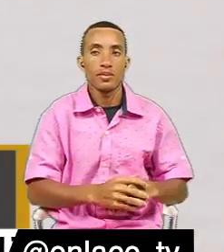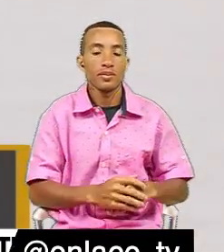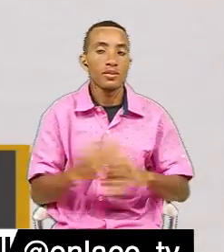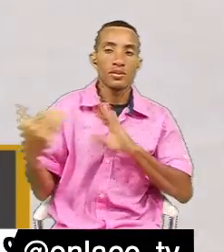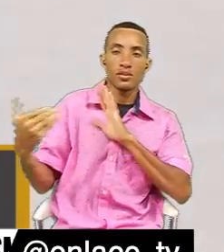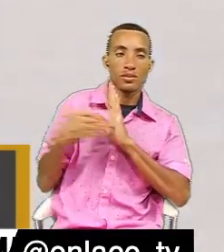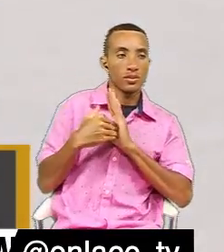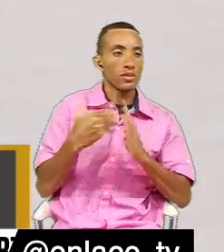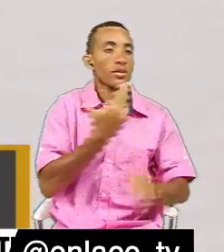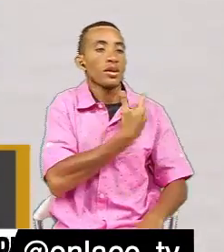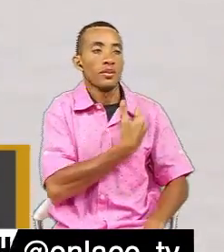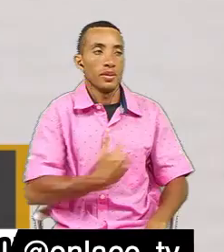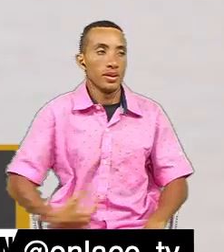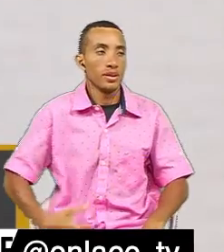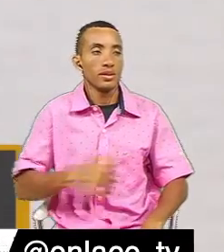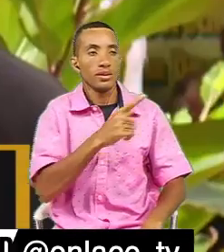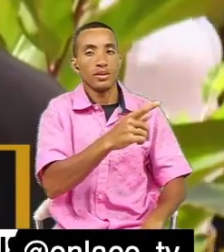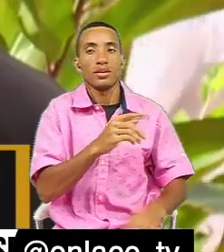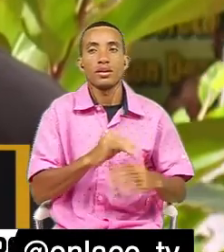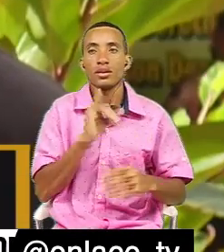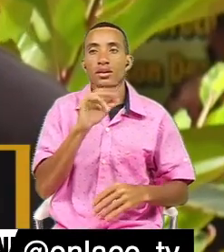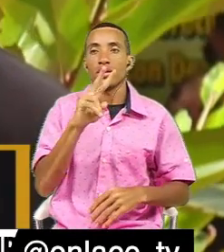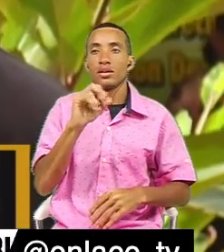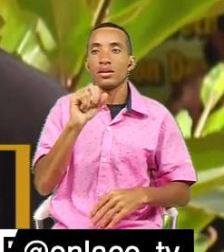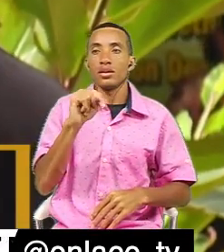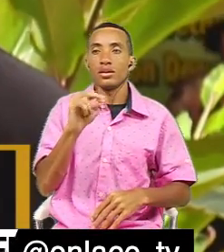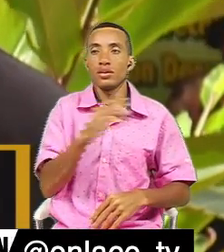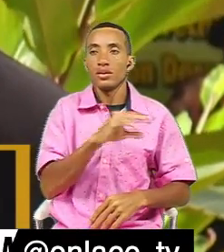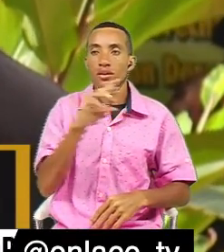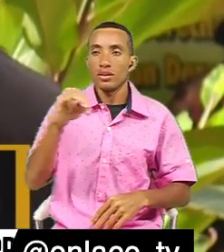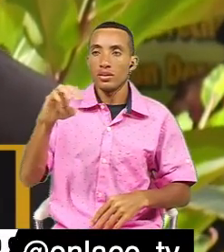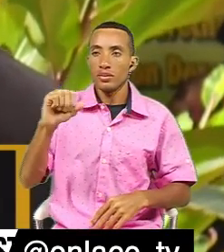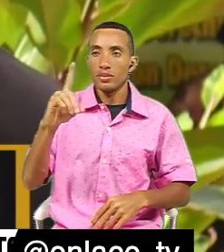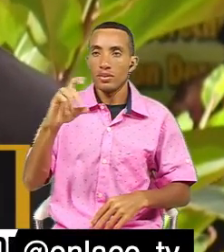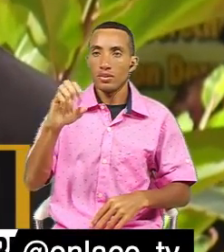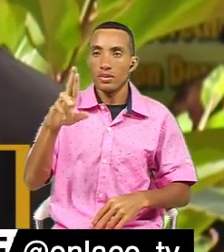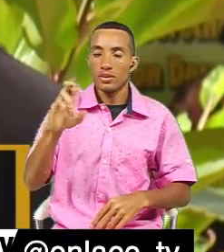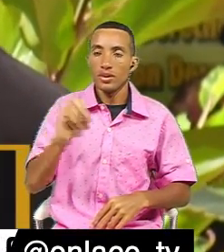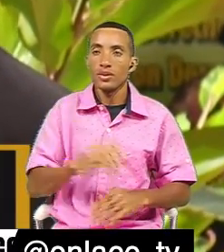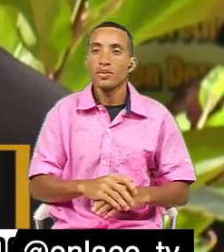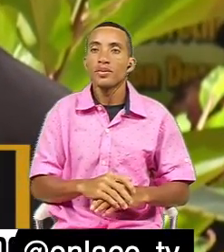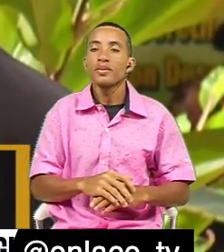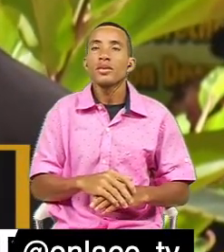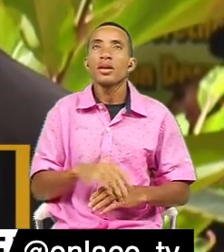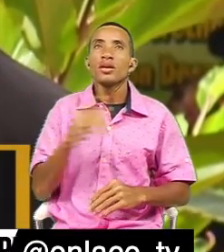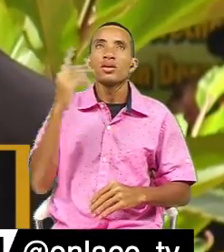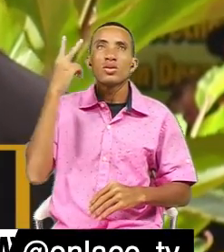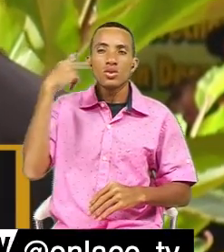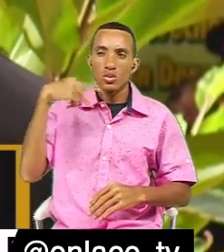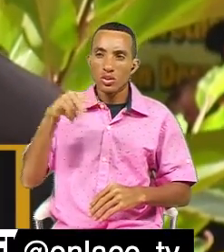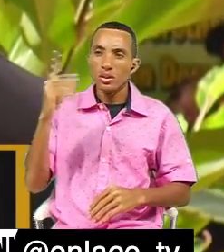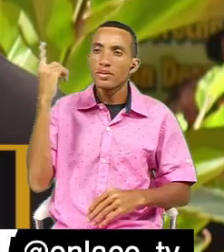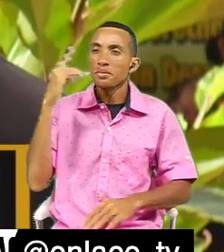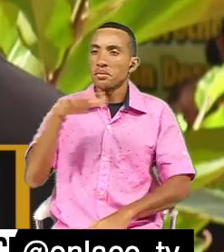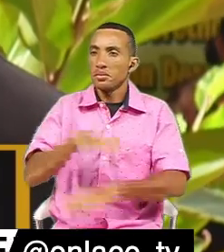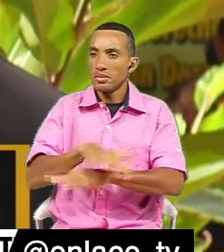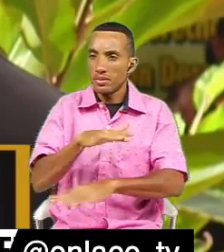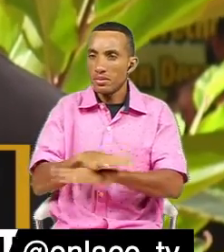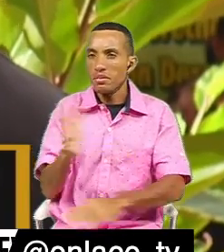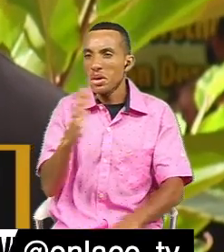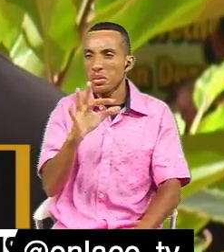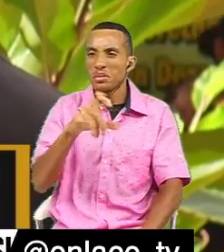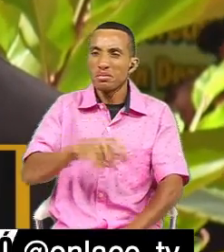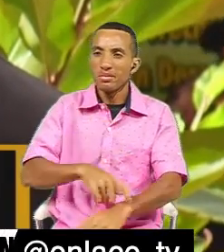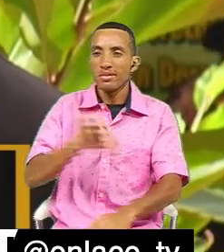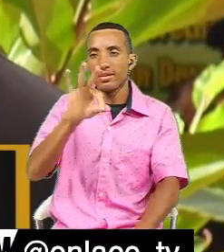propio presidente de la corporación, Iván Madero. Hace 2 días... que en horas de la tarde, aproximadamente a las 3 de la tarde,